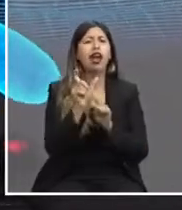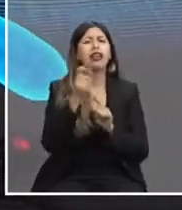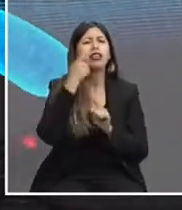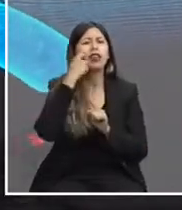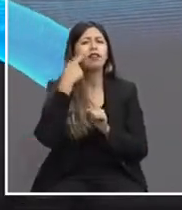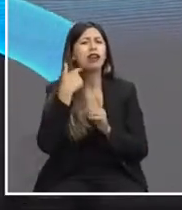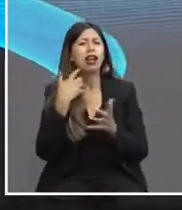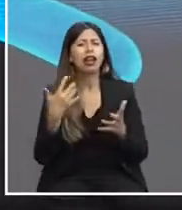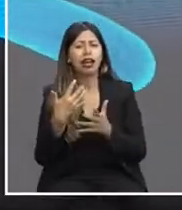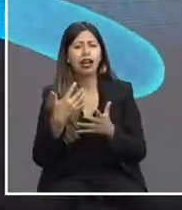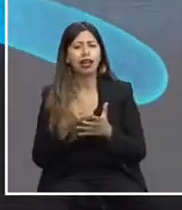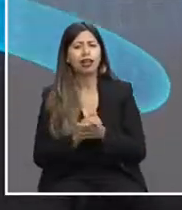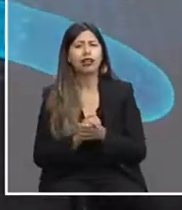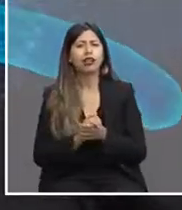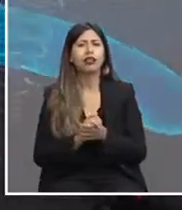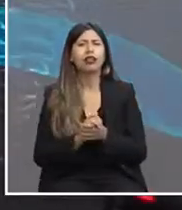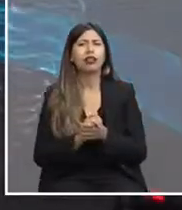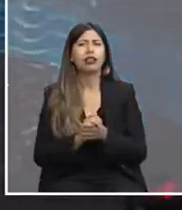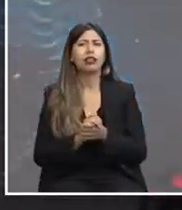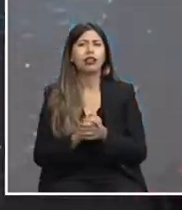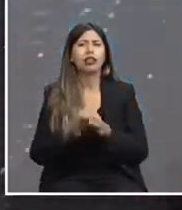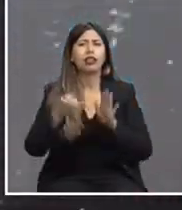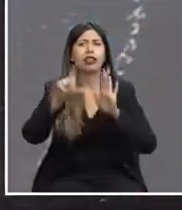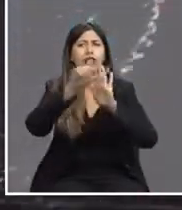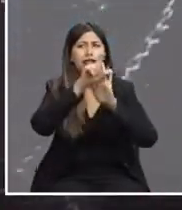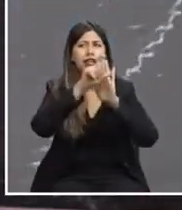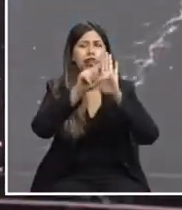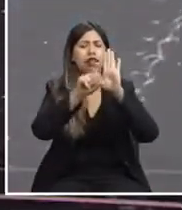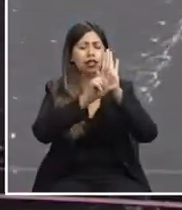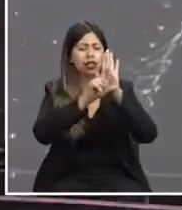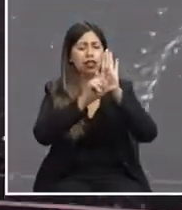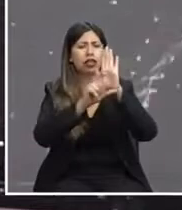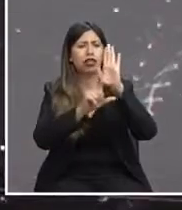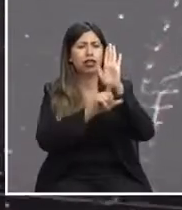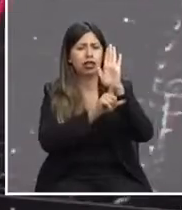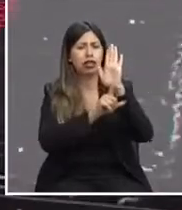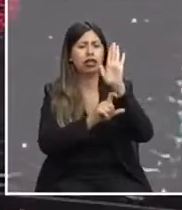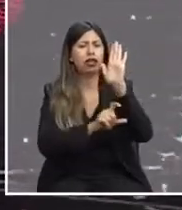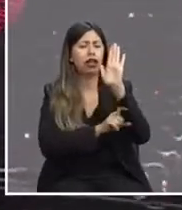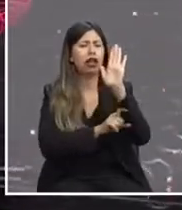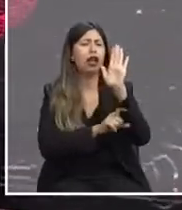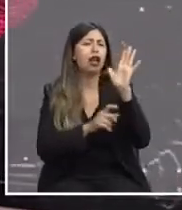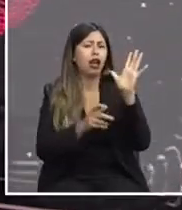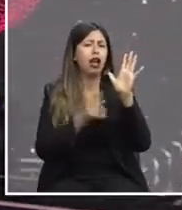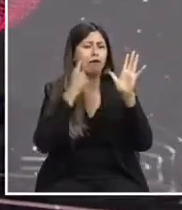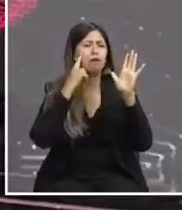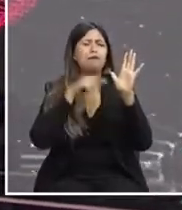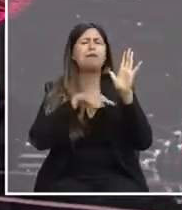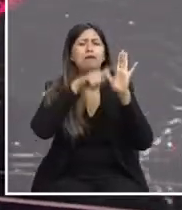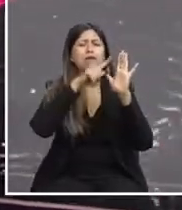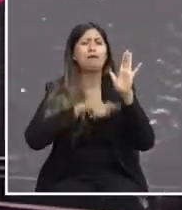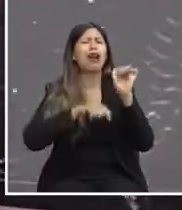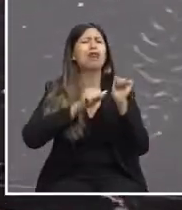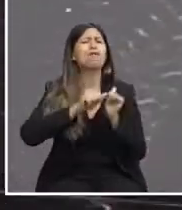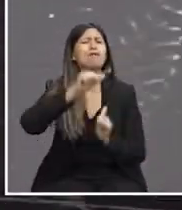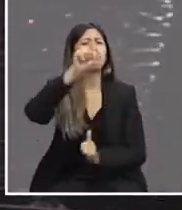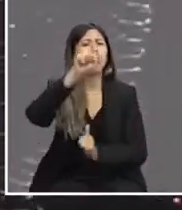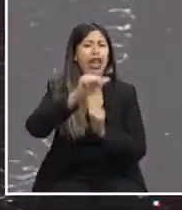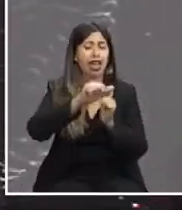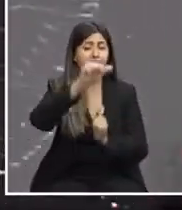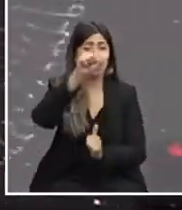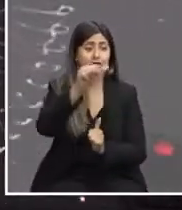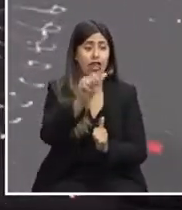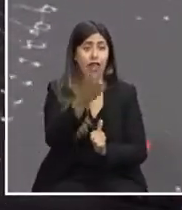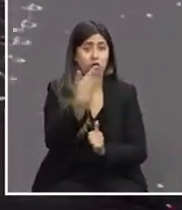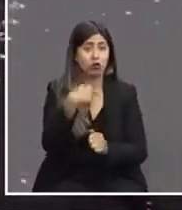corresponde a distintos ítems, ¿ya? Que nos mide cuánto realmente nosotros pudiésemos estar